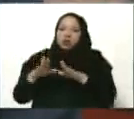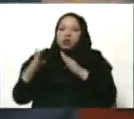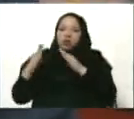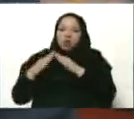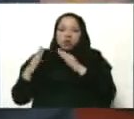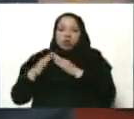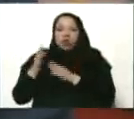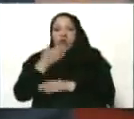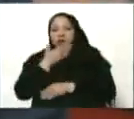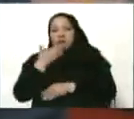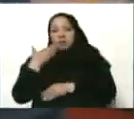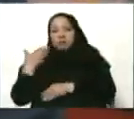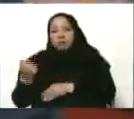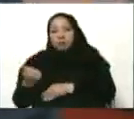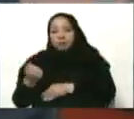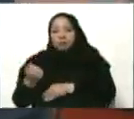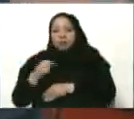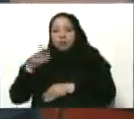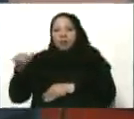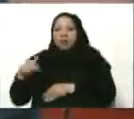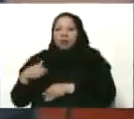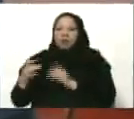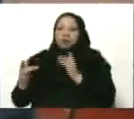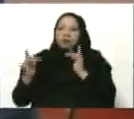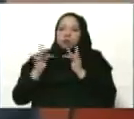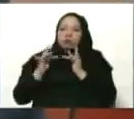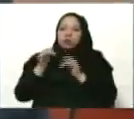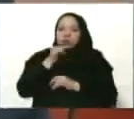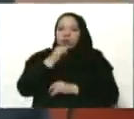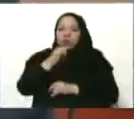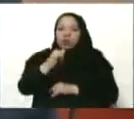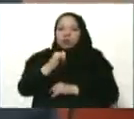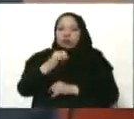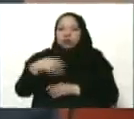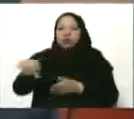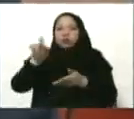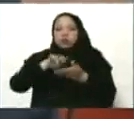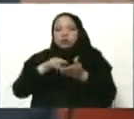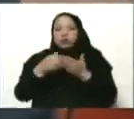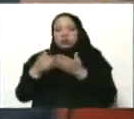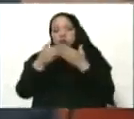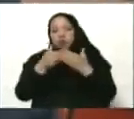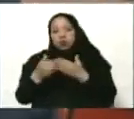desbordamiento de la quebrada Macayapa. Nosotros esta es la información que podemos aportarle y con ella regresamos al estudio de la noticia. Adelante.